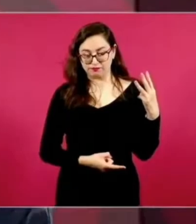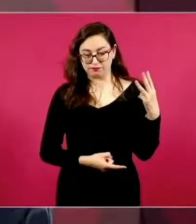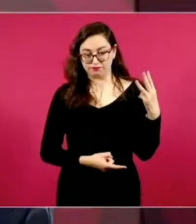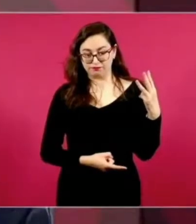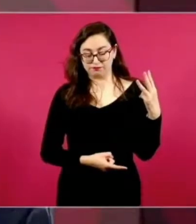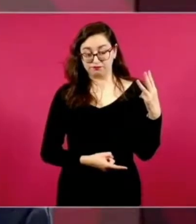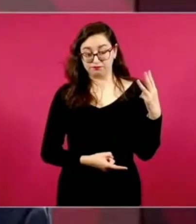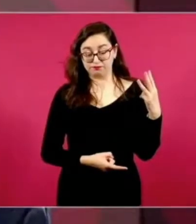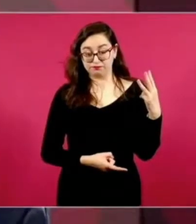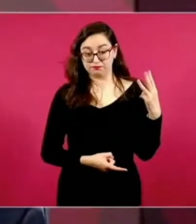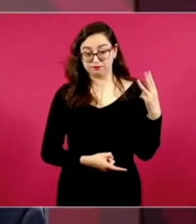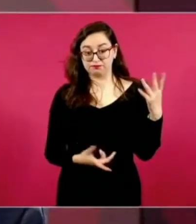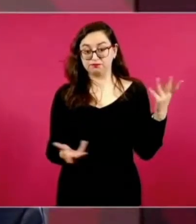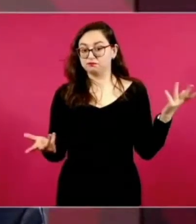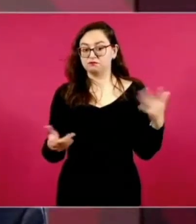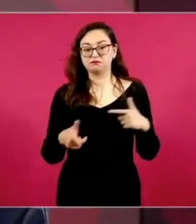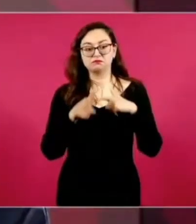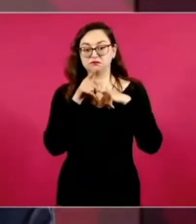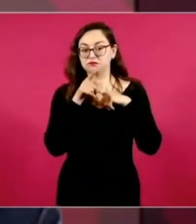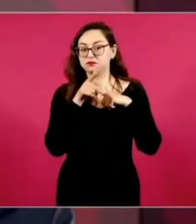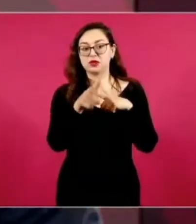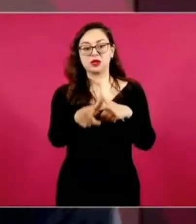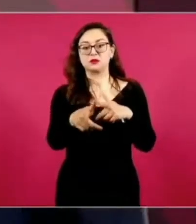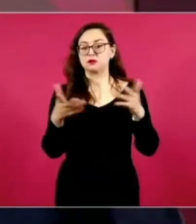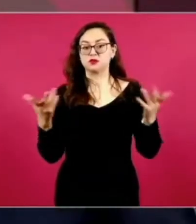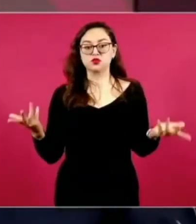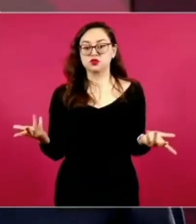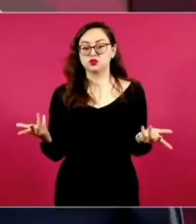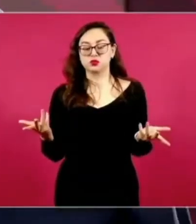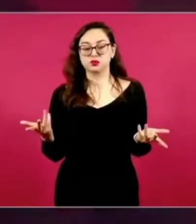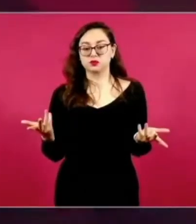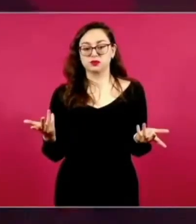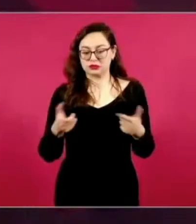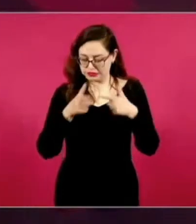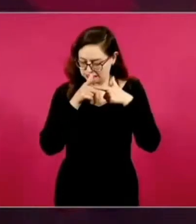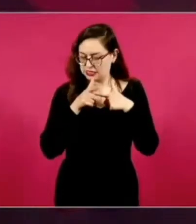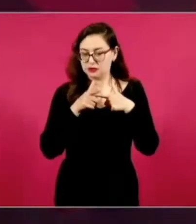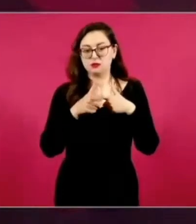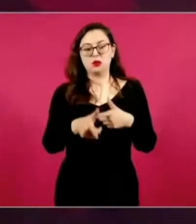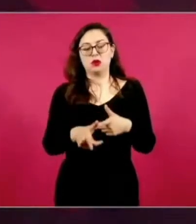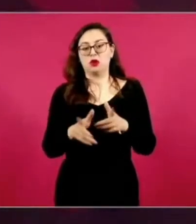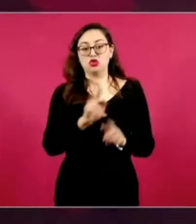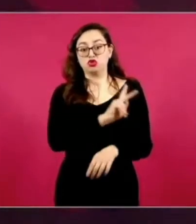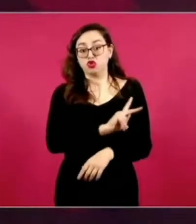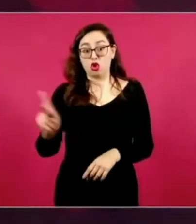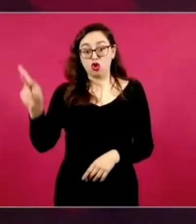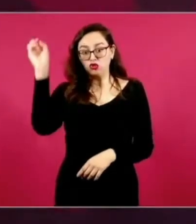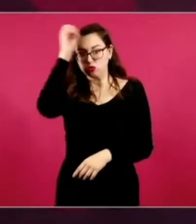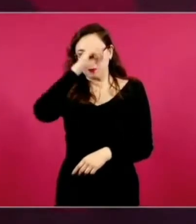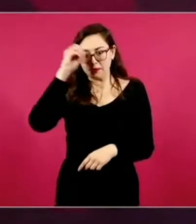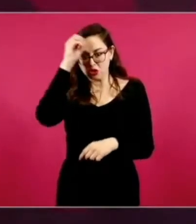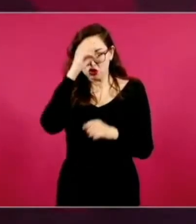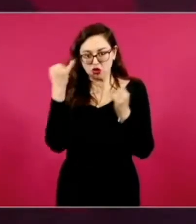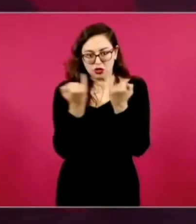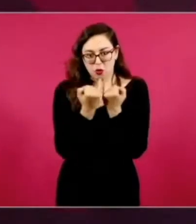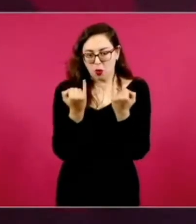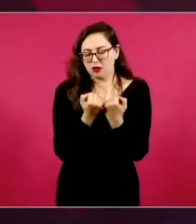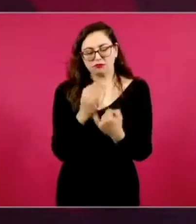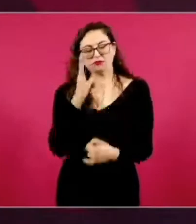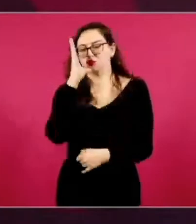Y adelante. No tenemos por qué pensar todos igual, de ninguna